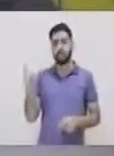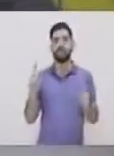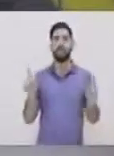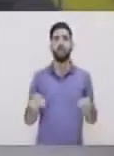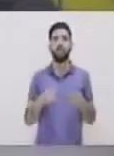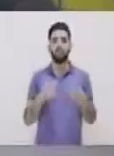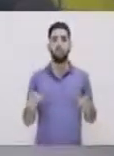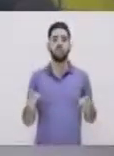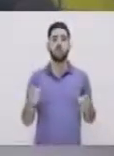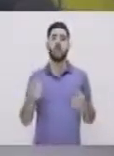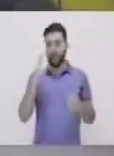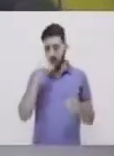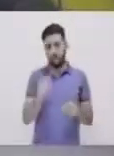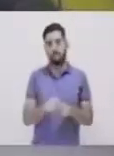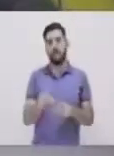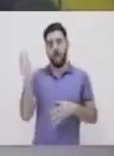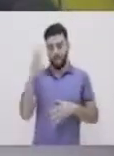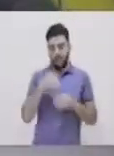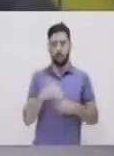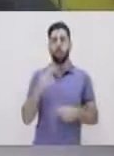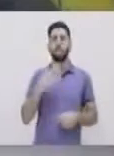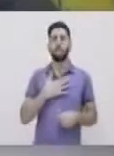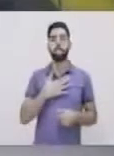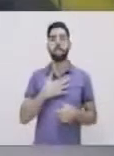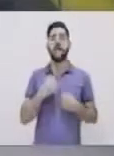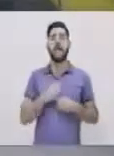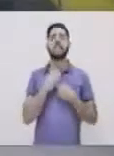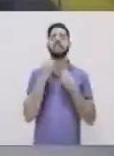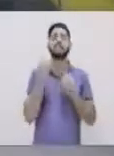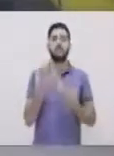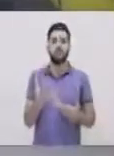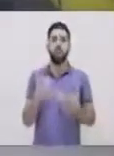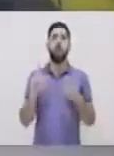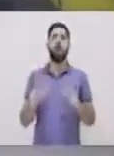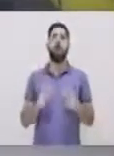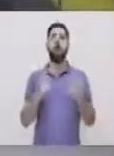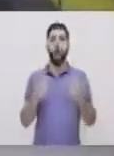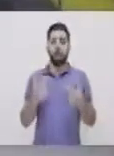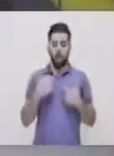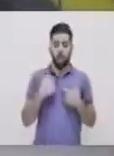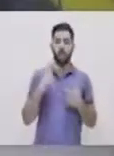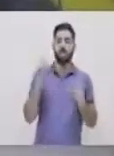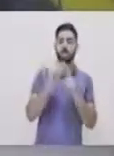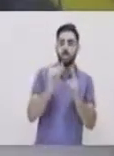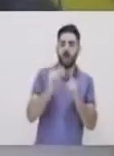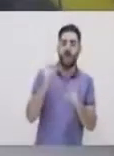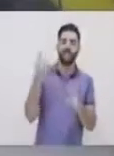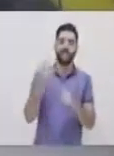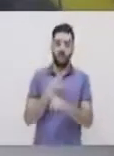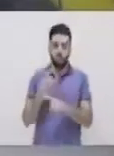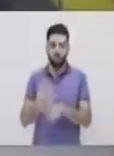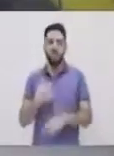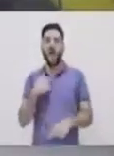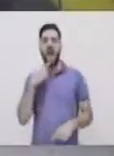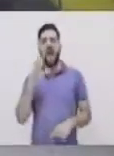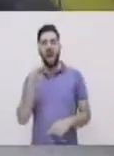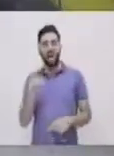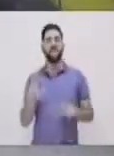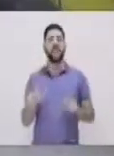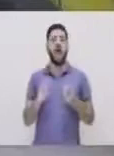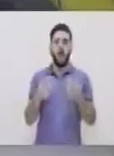música influye en nuestras expresiones, ¿verdad? También nuestras expresiones, en nuestro vocabulario, cómo nos